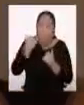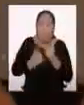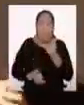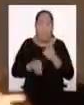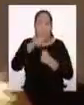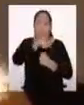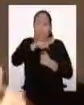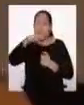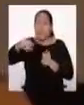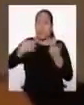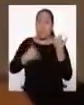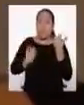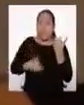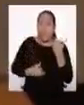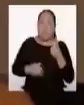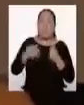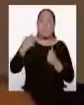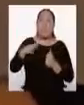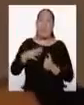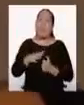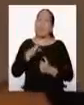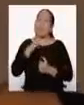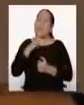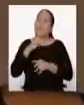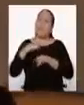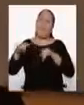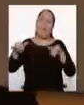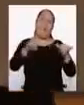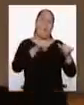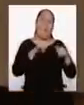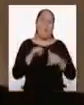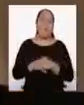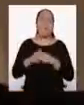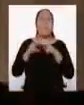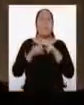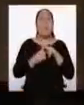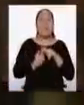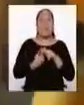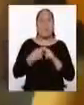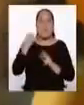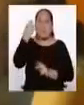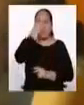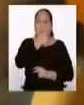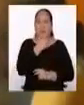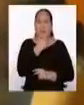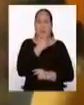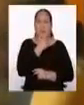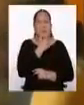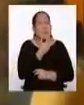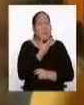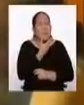los instrumentos empezamos a hablar, y es así como ellos empiezan con esas caras